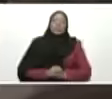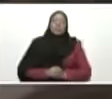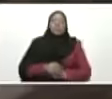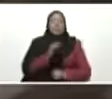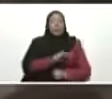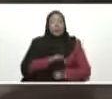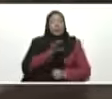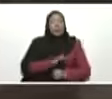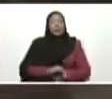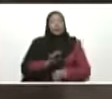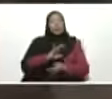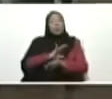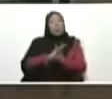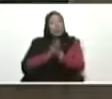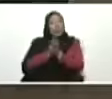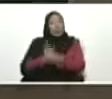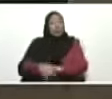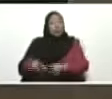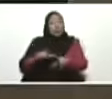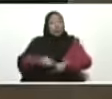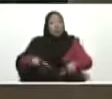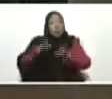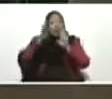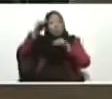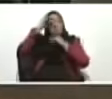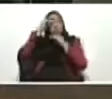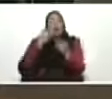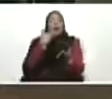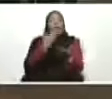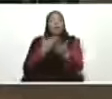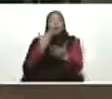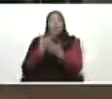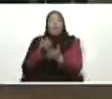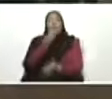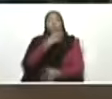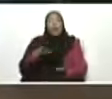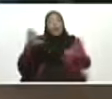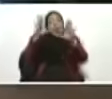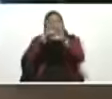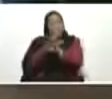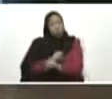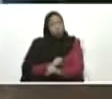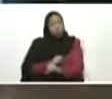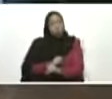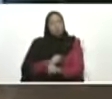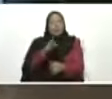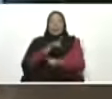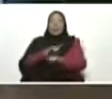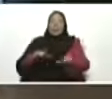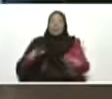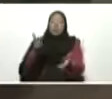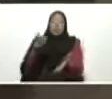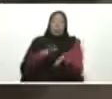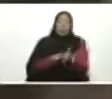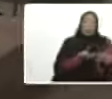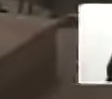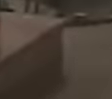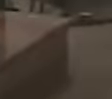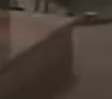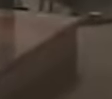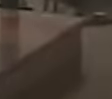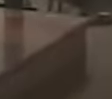Señoras y señores, por su amable atención, muchas gracias y muy buenas noches. Ha concluido el acto.